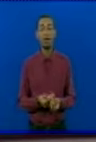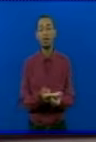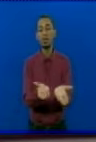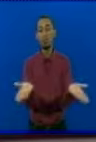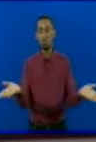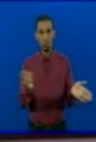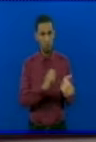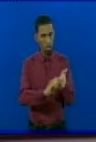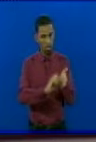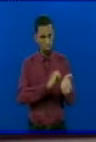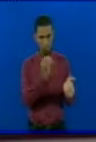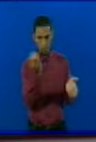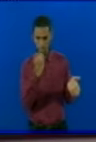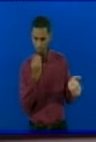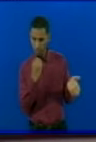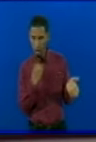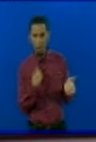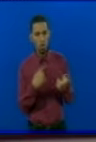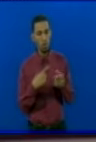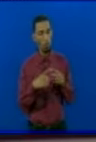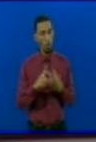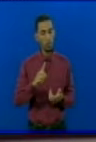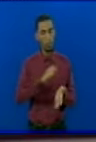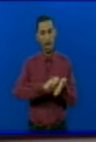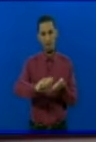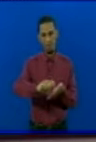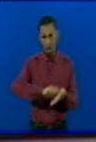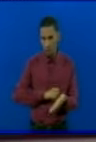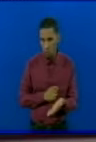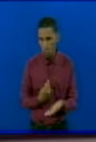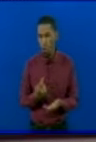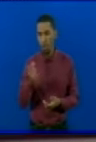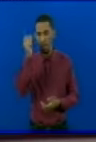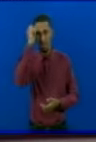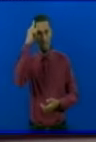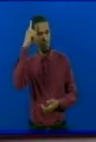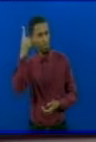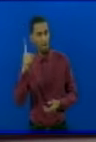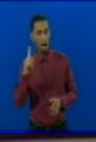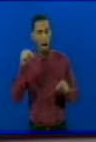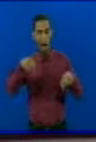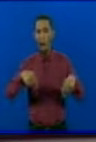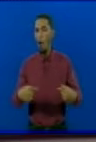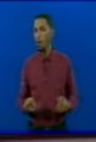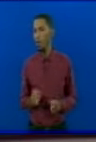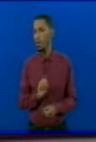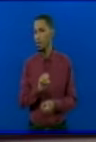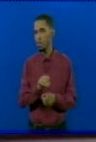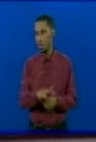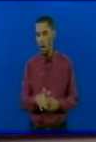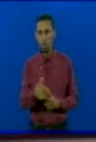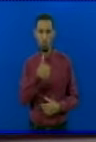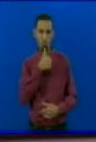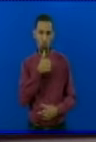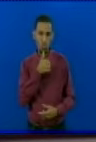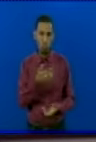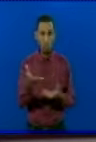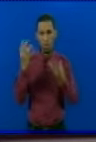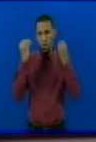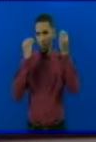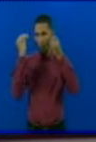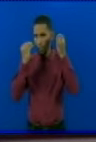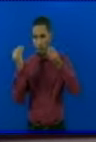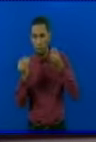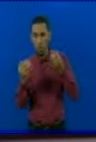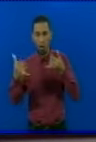canasta familiar normada, las estrategias, planificaciones que se han desarrollado a partir incluso de las críticas y sugerencias realizadas